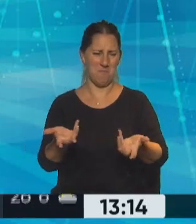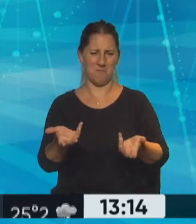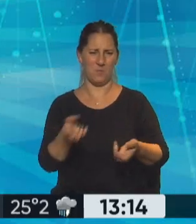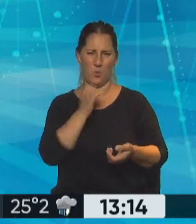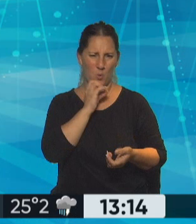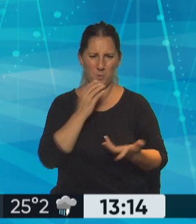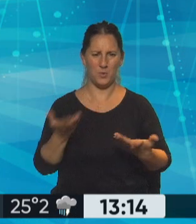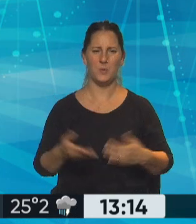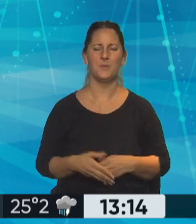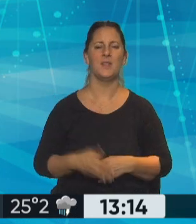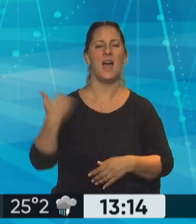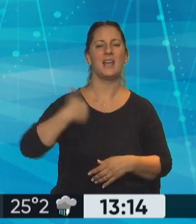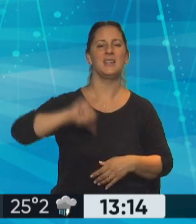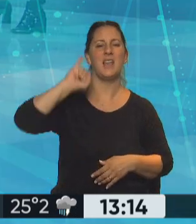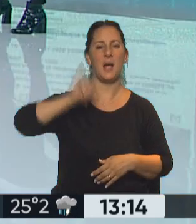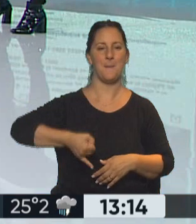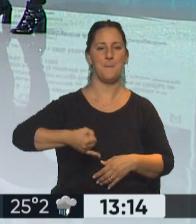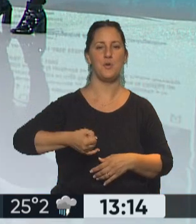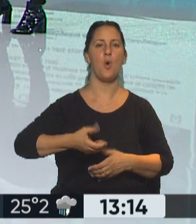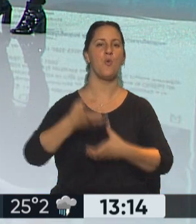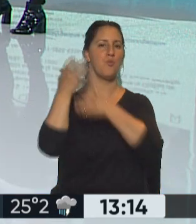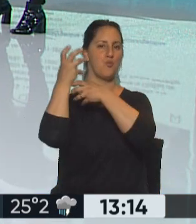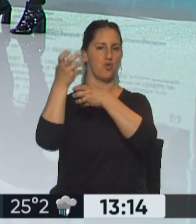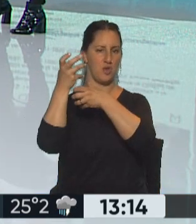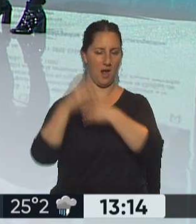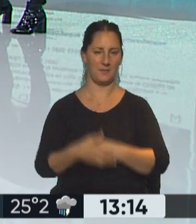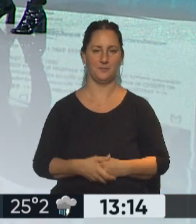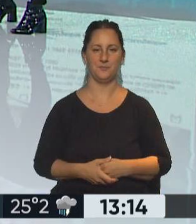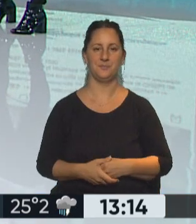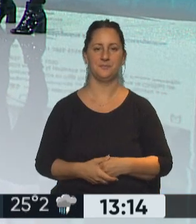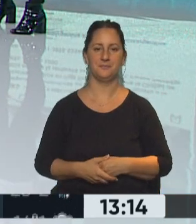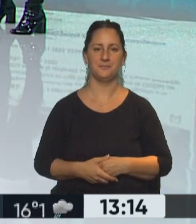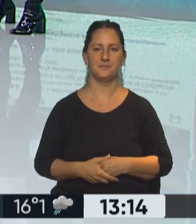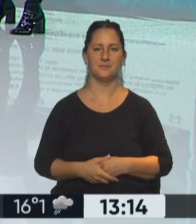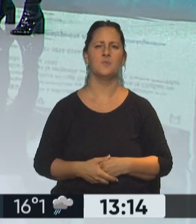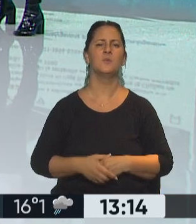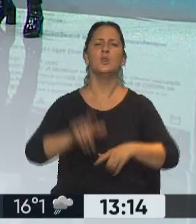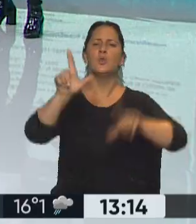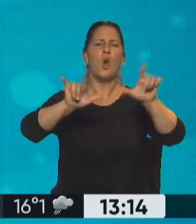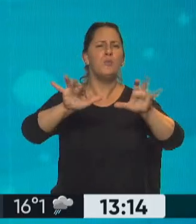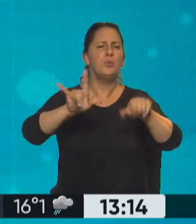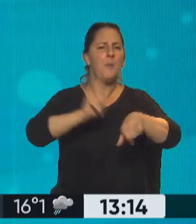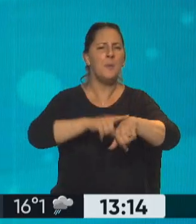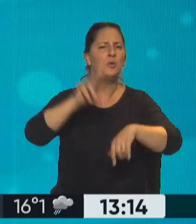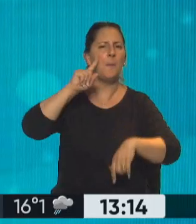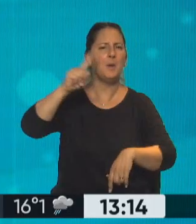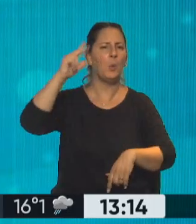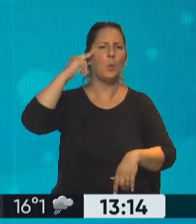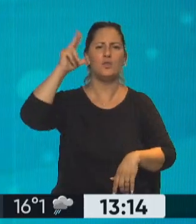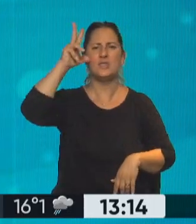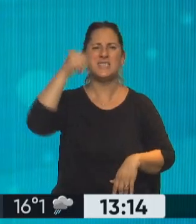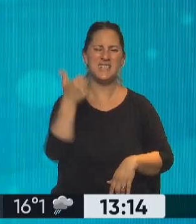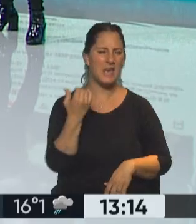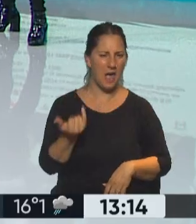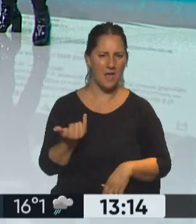en ocho bits Argentina campeón Copa Mundial y por otro lado qué computadora teníamos silvita Mira